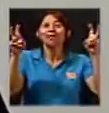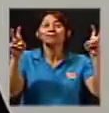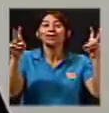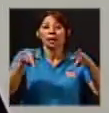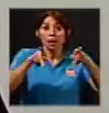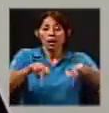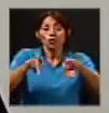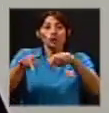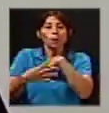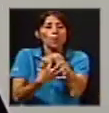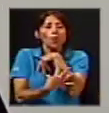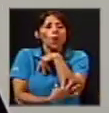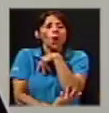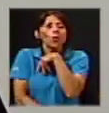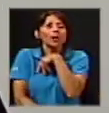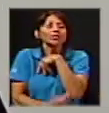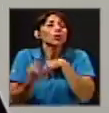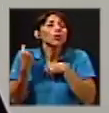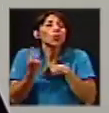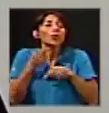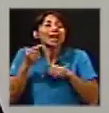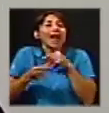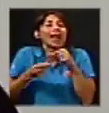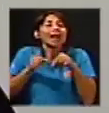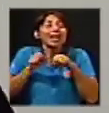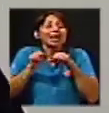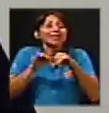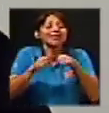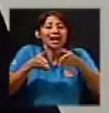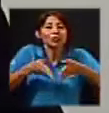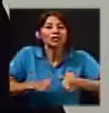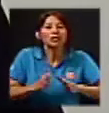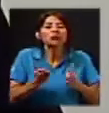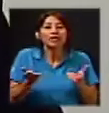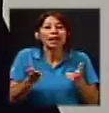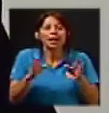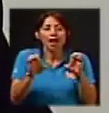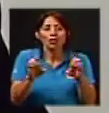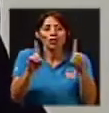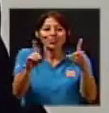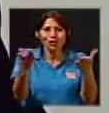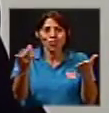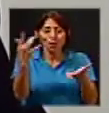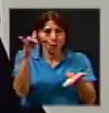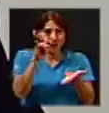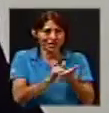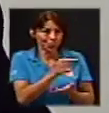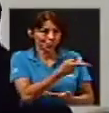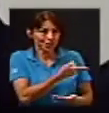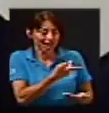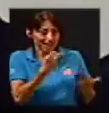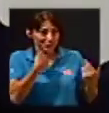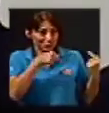única herencia que le pueden dar a los hijos es la educación. Y por eso, don Carlos, estamos usted aquí y yo,